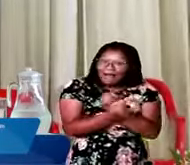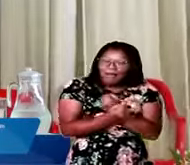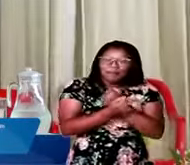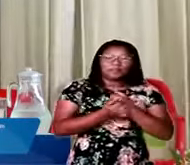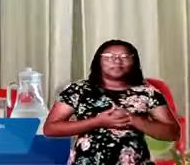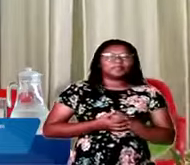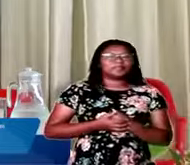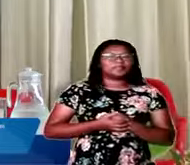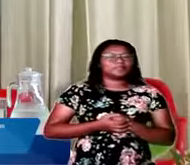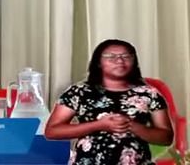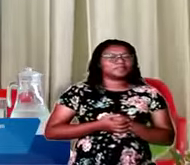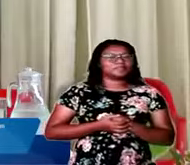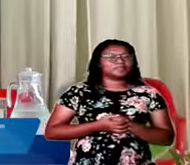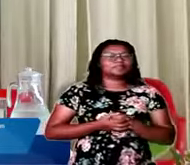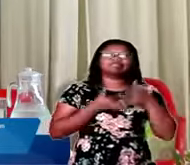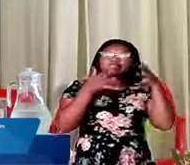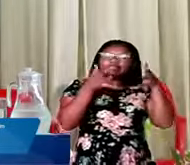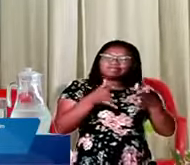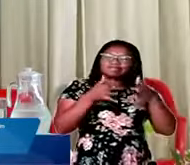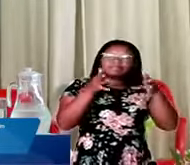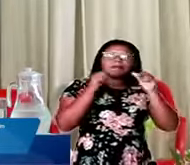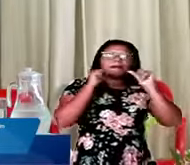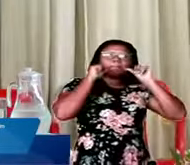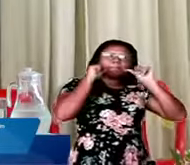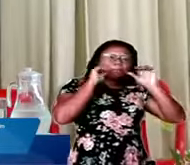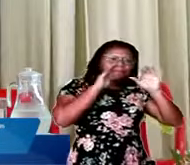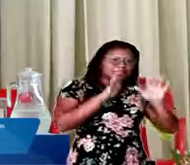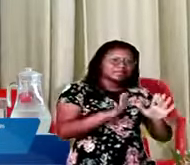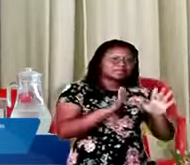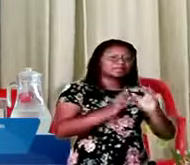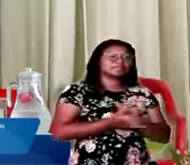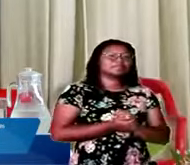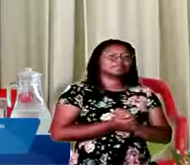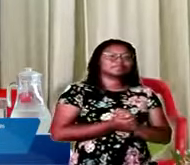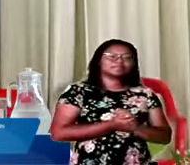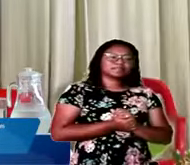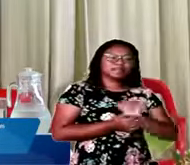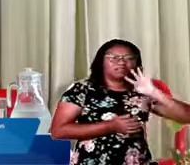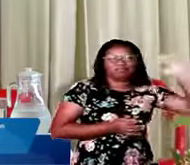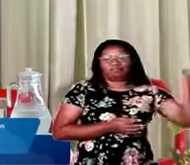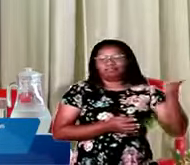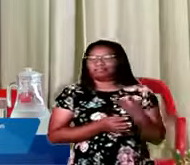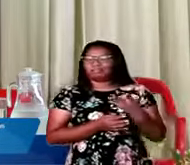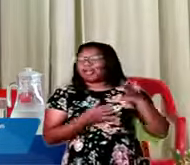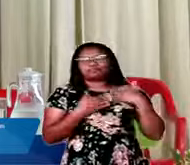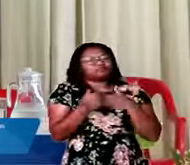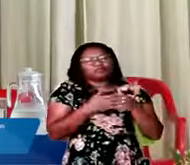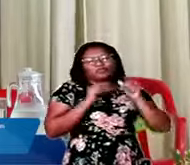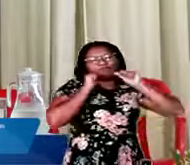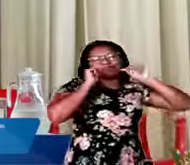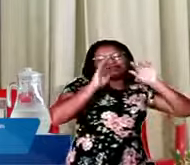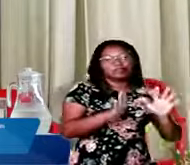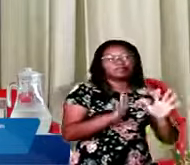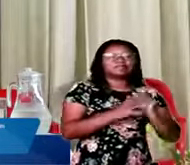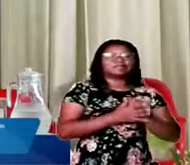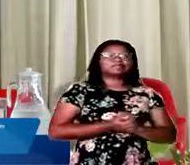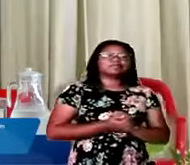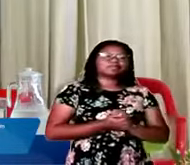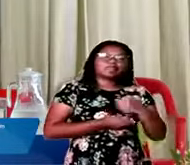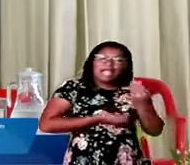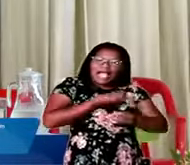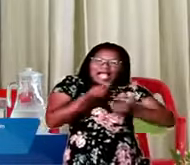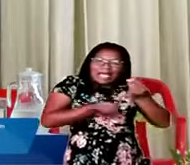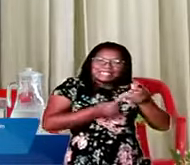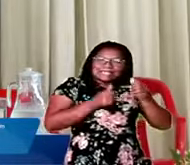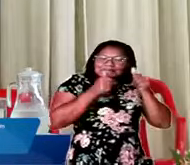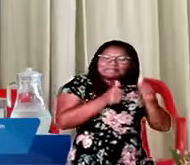Esa es la enseñanza. Bendecid a los que os maldicen. Haced bien a